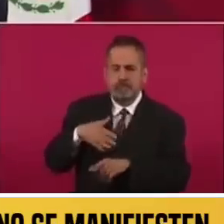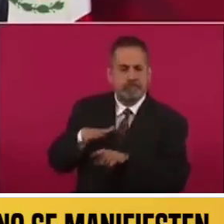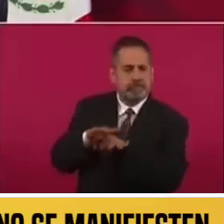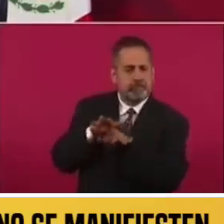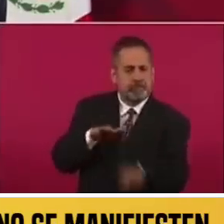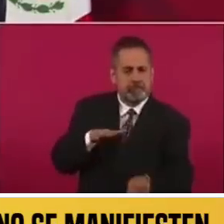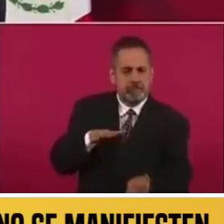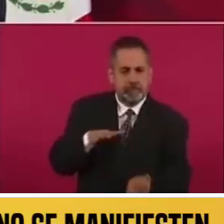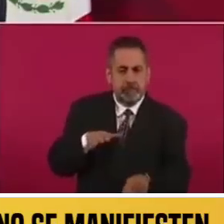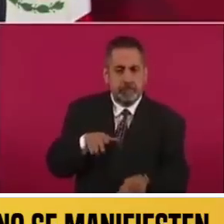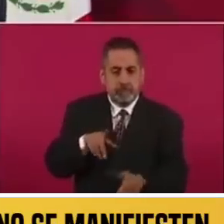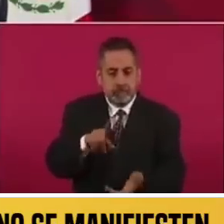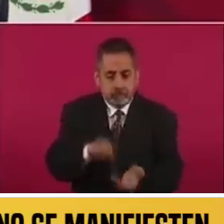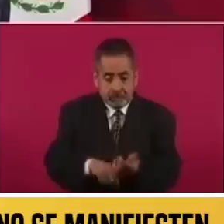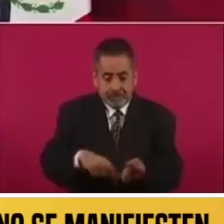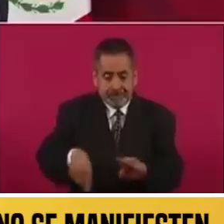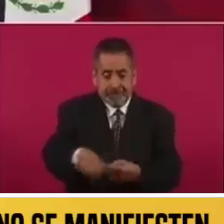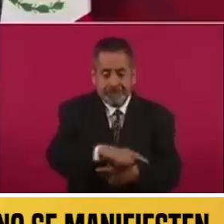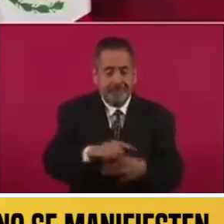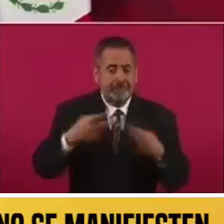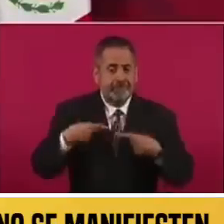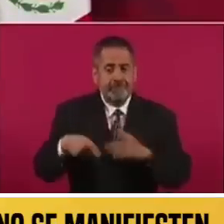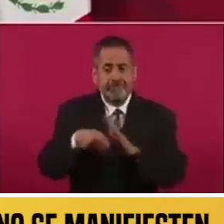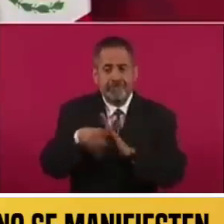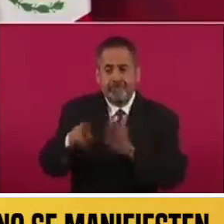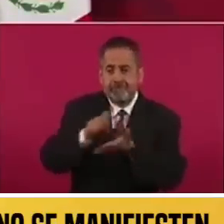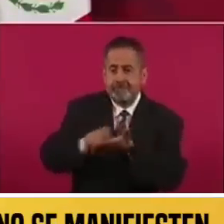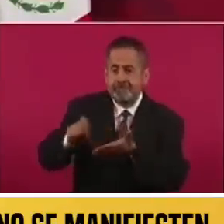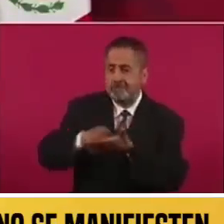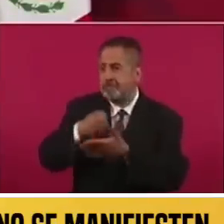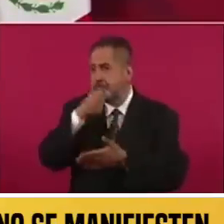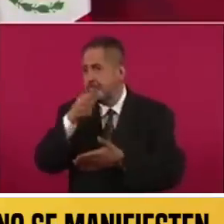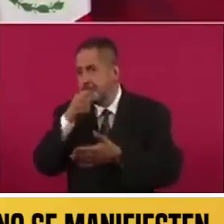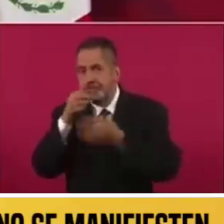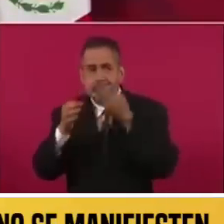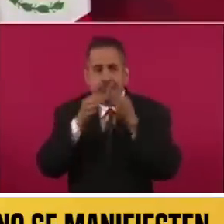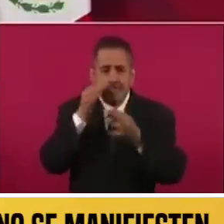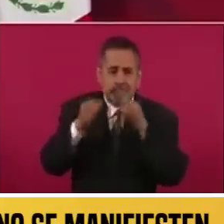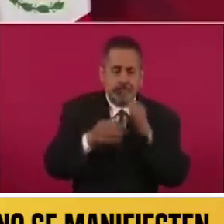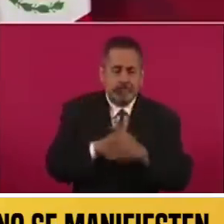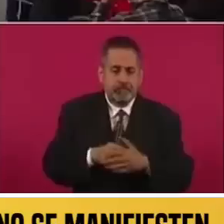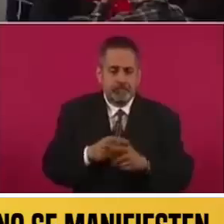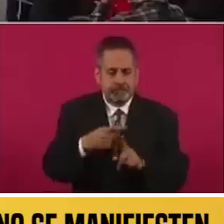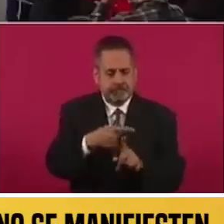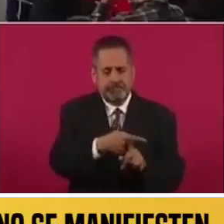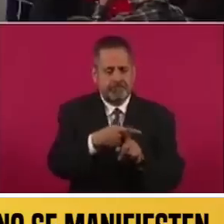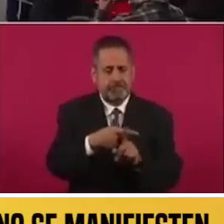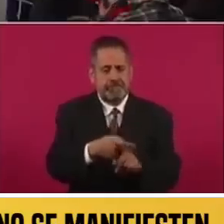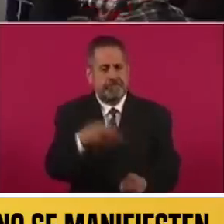Pero son periodistas los que fueron blanco.